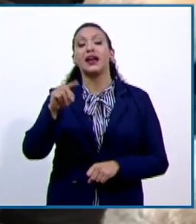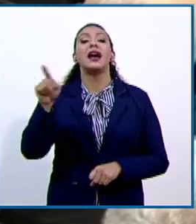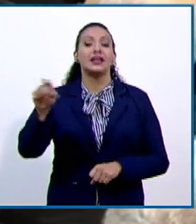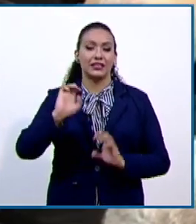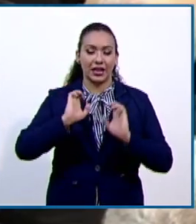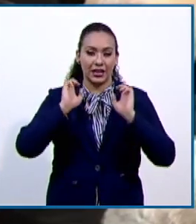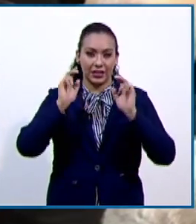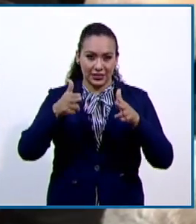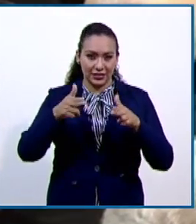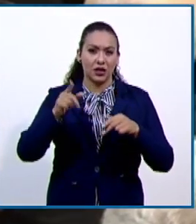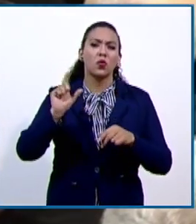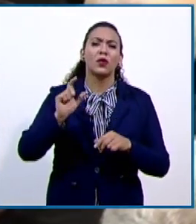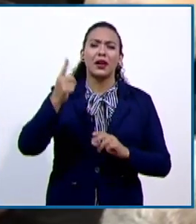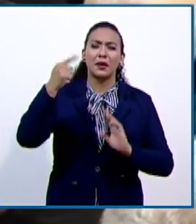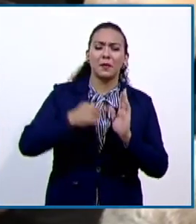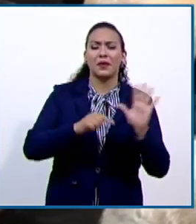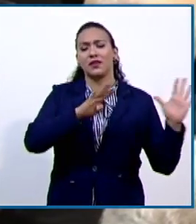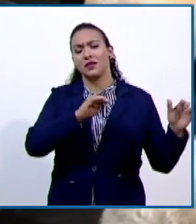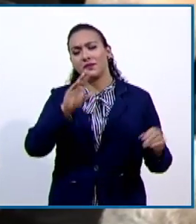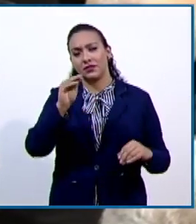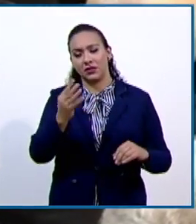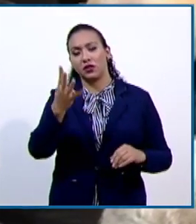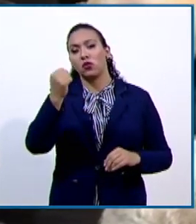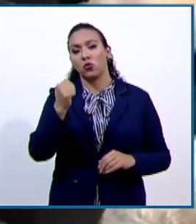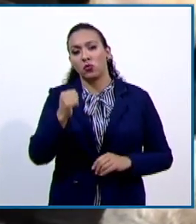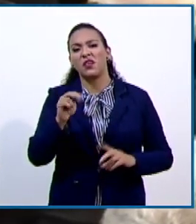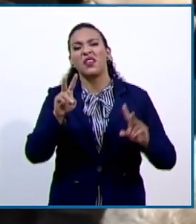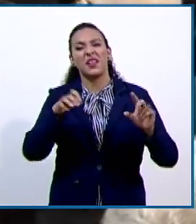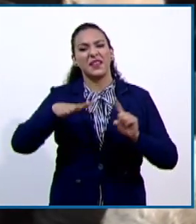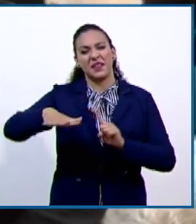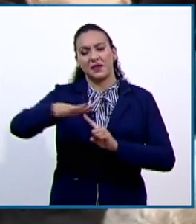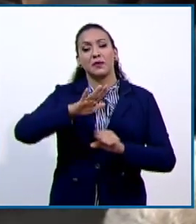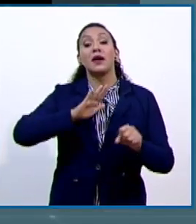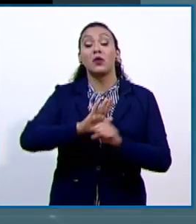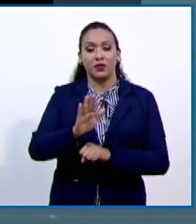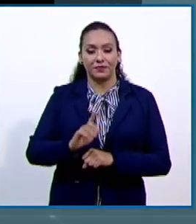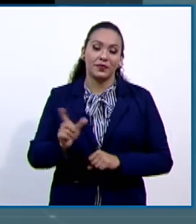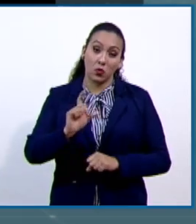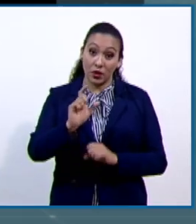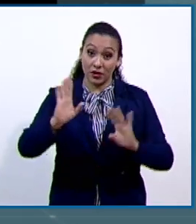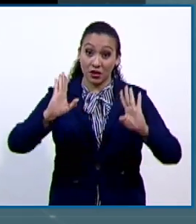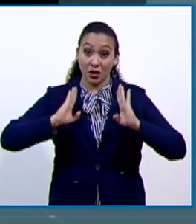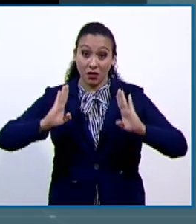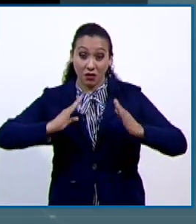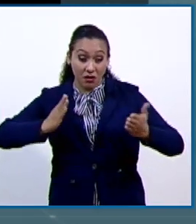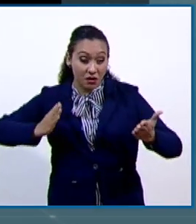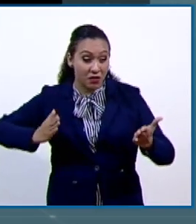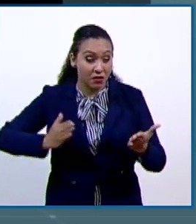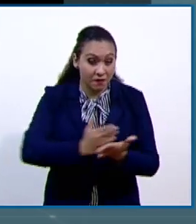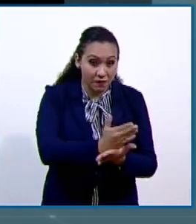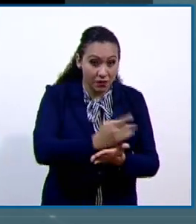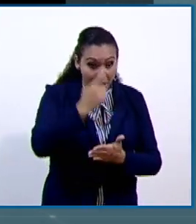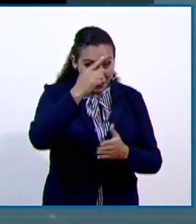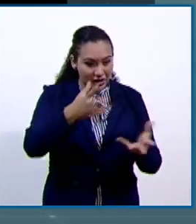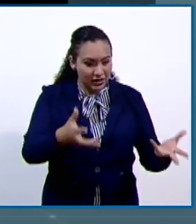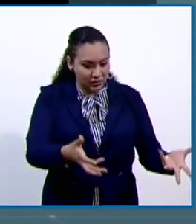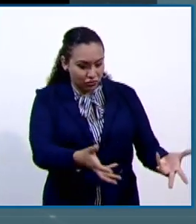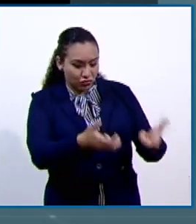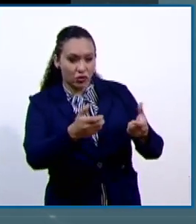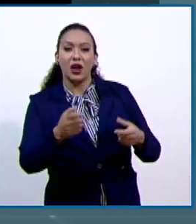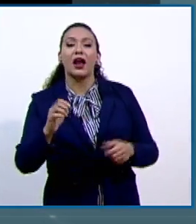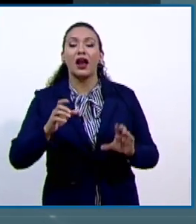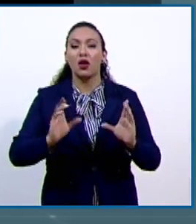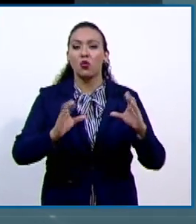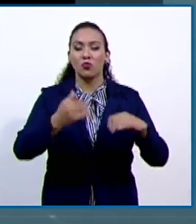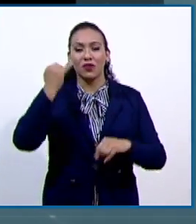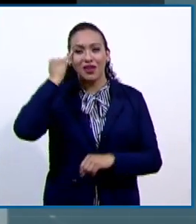en 1999, en el contexto de la intervención militar para desactivar el levantamiento indígena, explicó